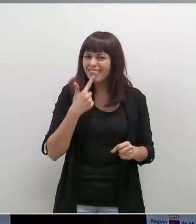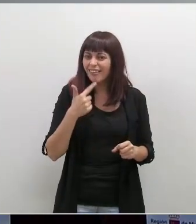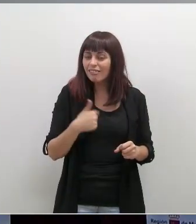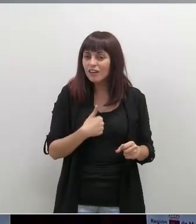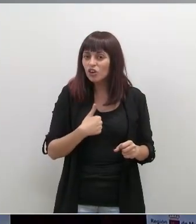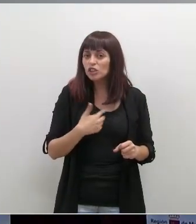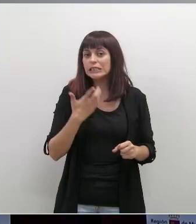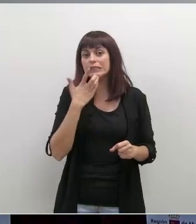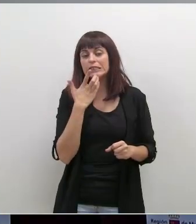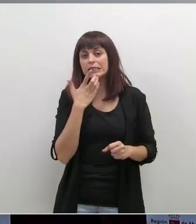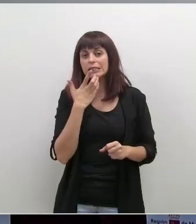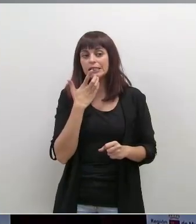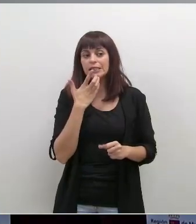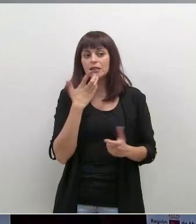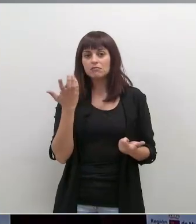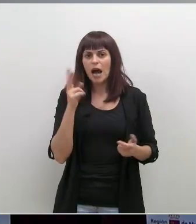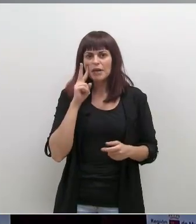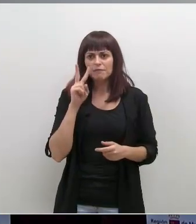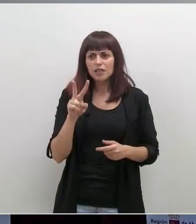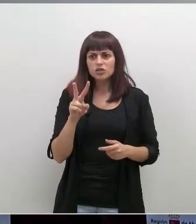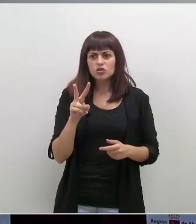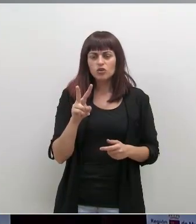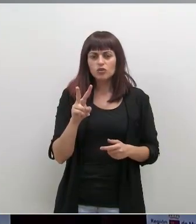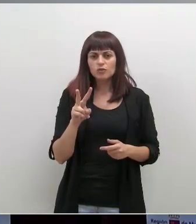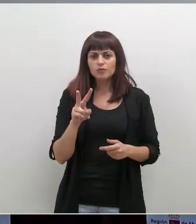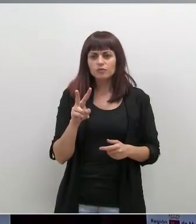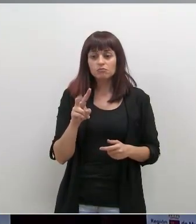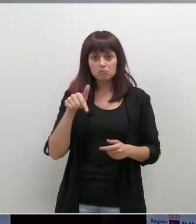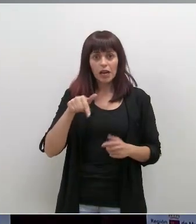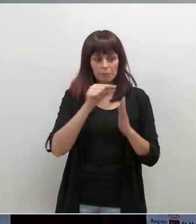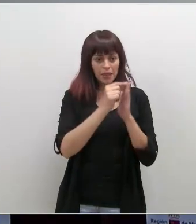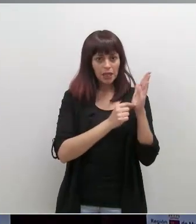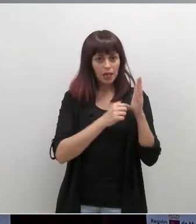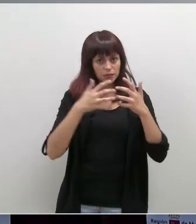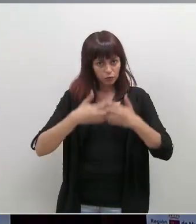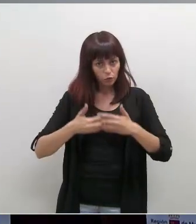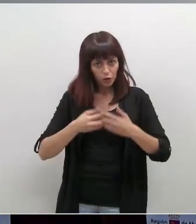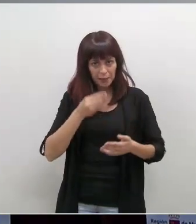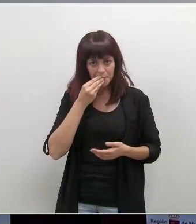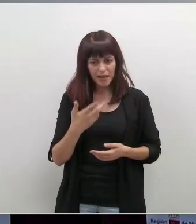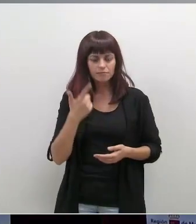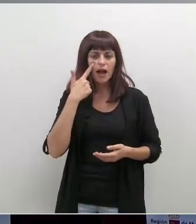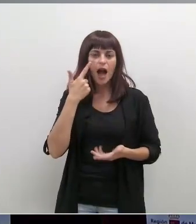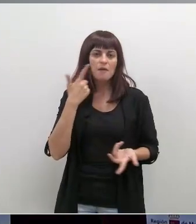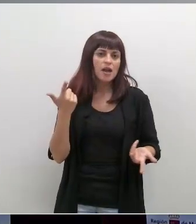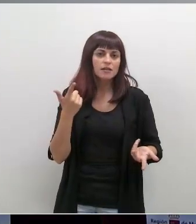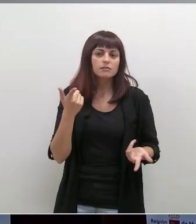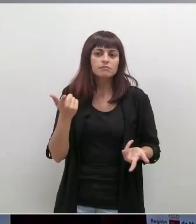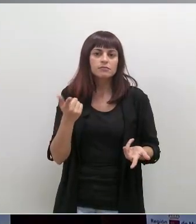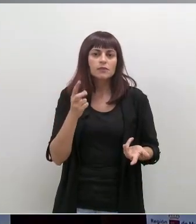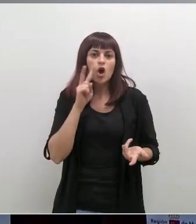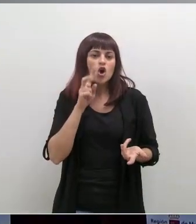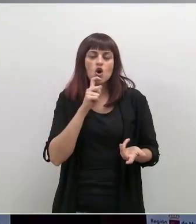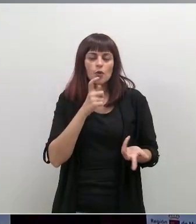adelantar si han visto que esto está siendo eficaz y bueno, qué valoración hacen de